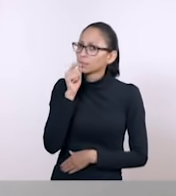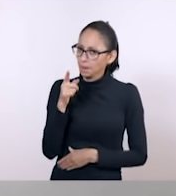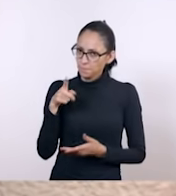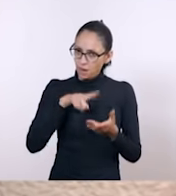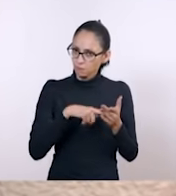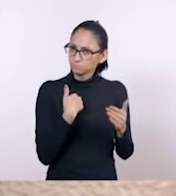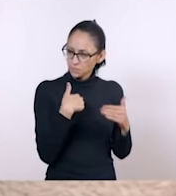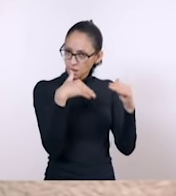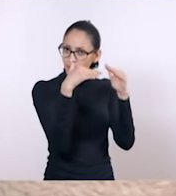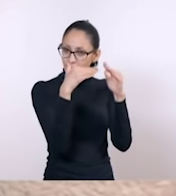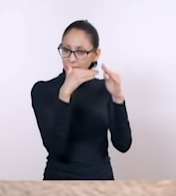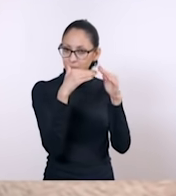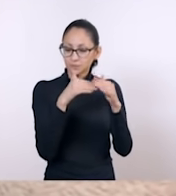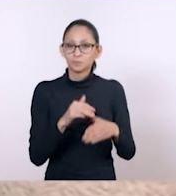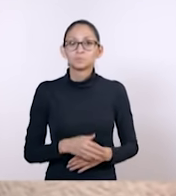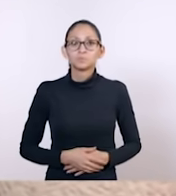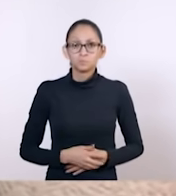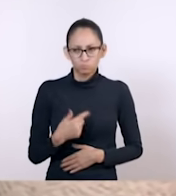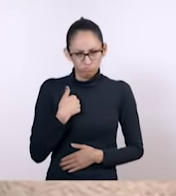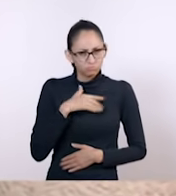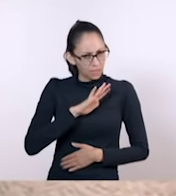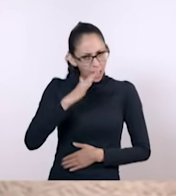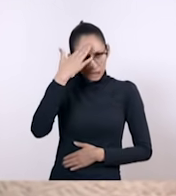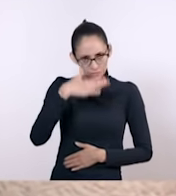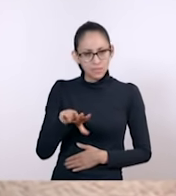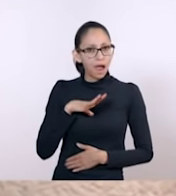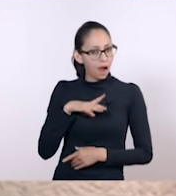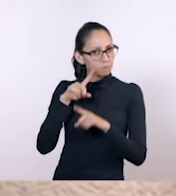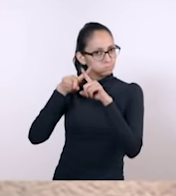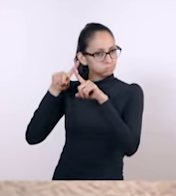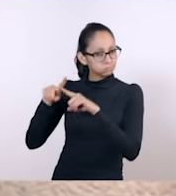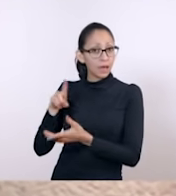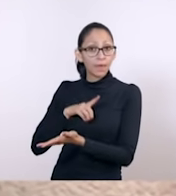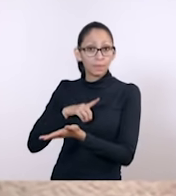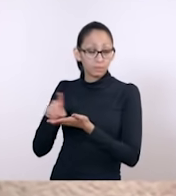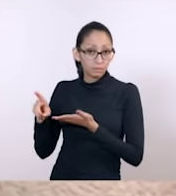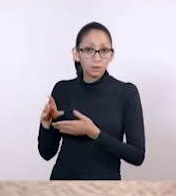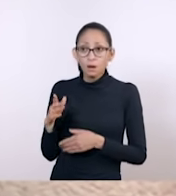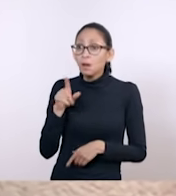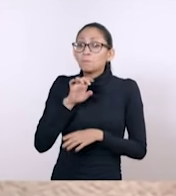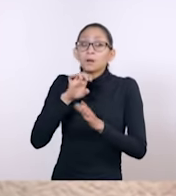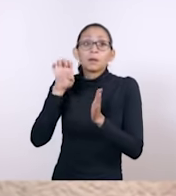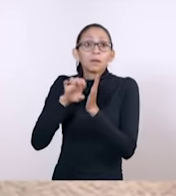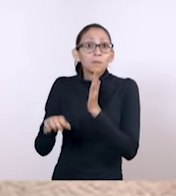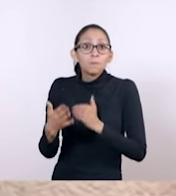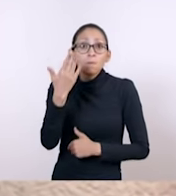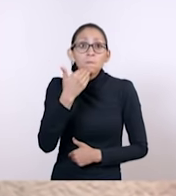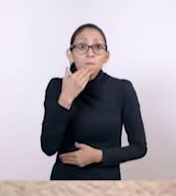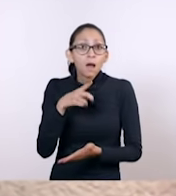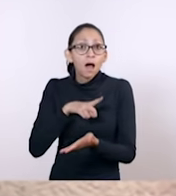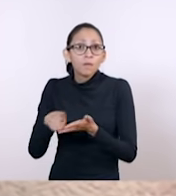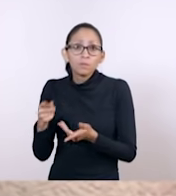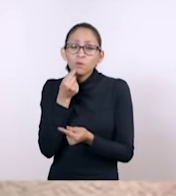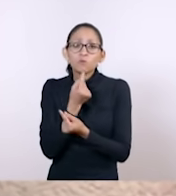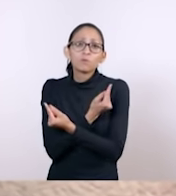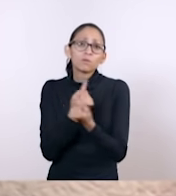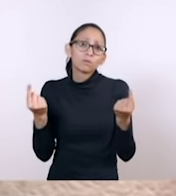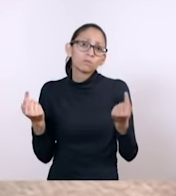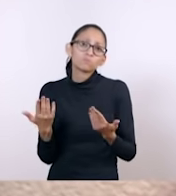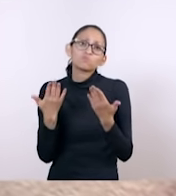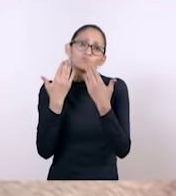mi casa. Sí, sí sé que tenemos derechos, porque si no, los niños y las niñas no